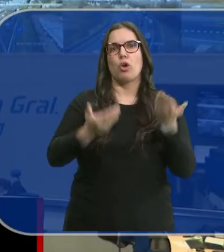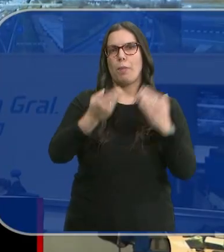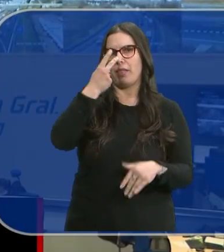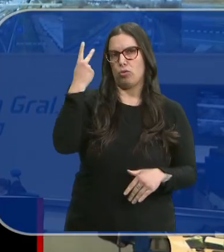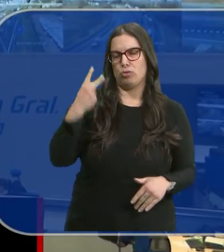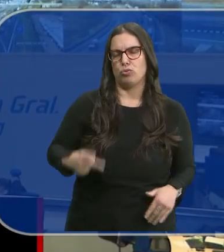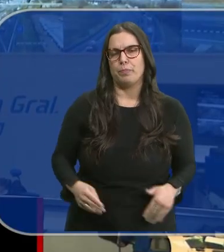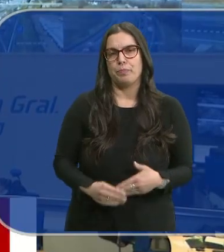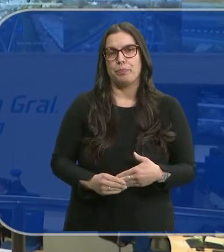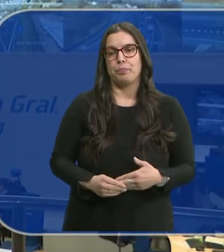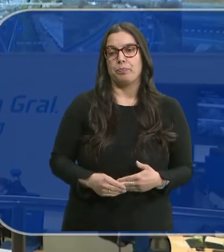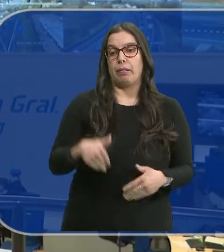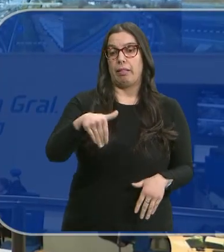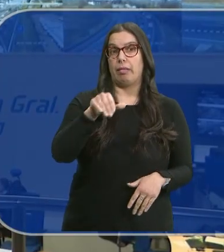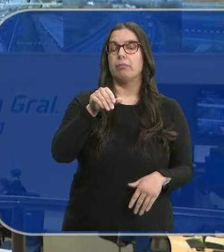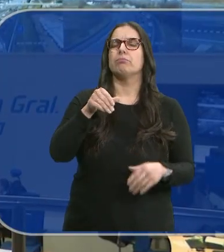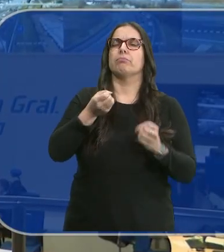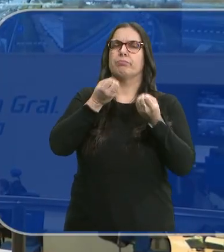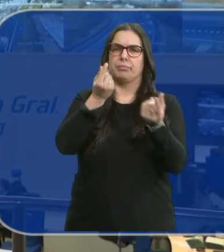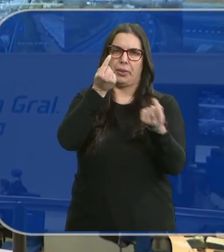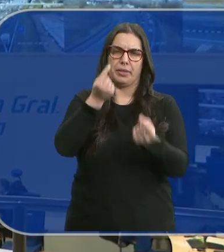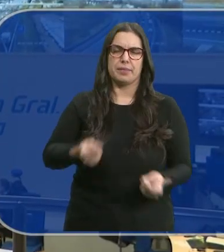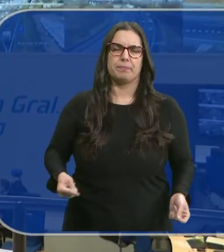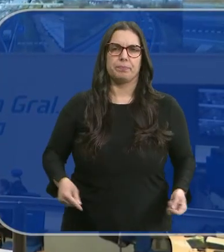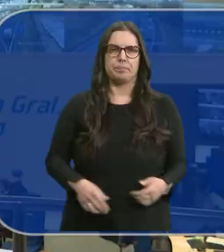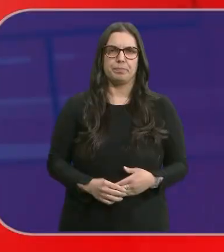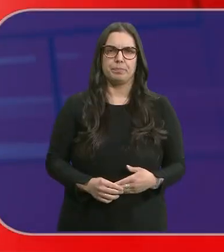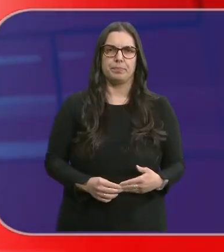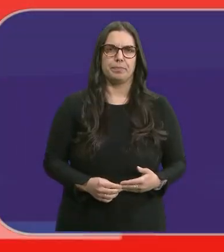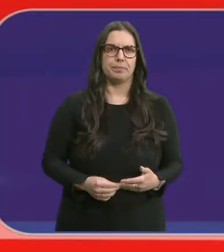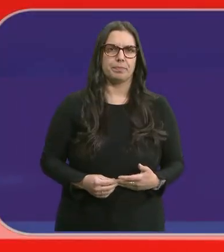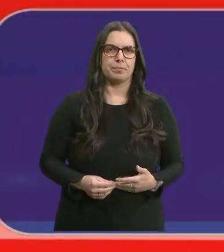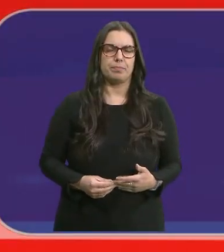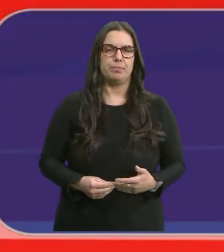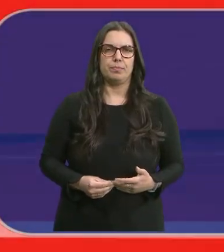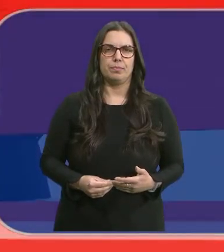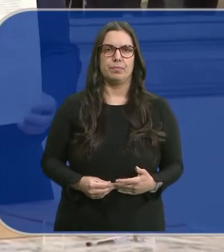año 2024. En unos minutos les contamos más detalles.